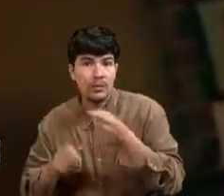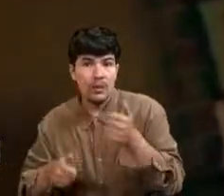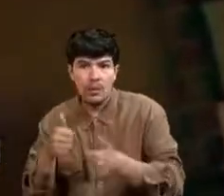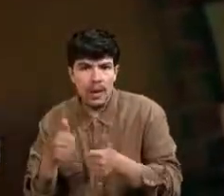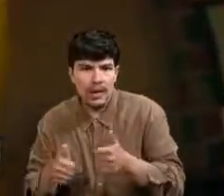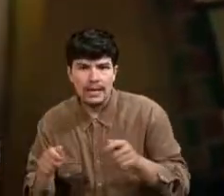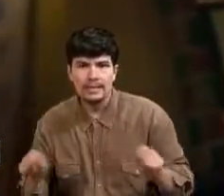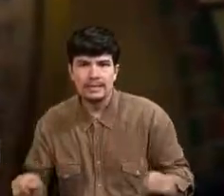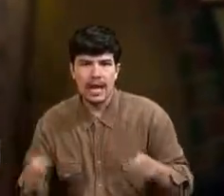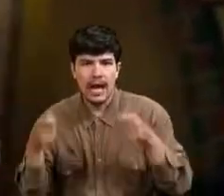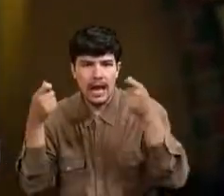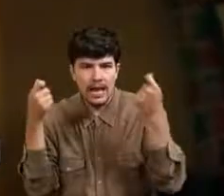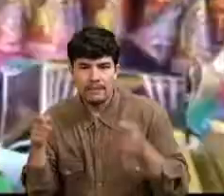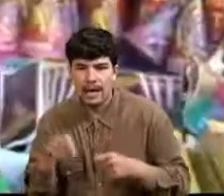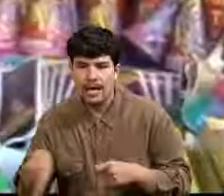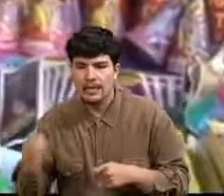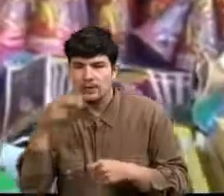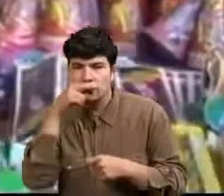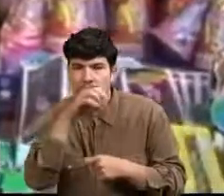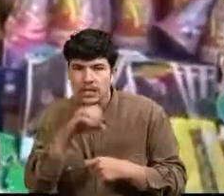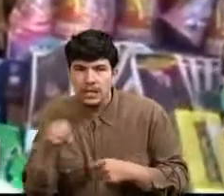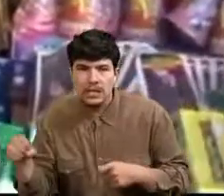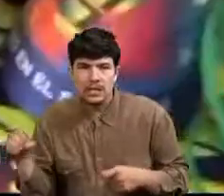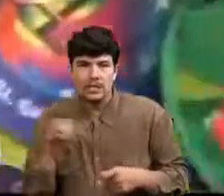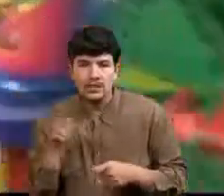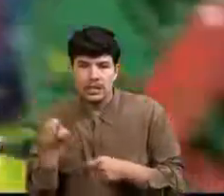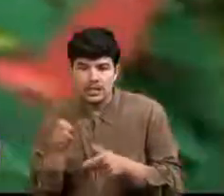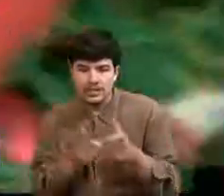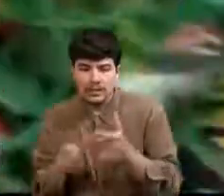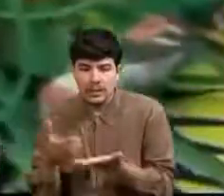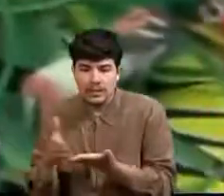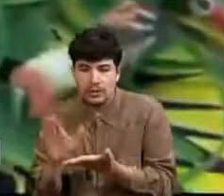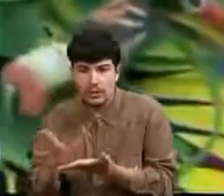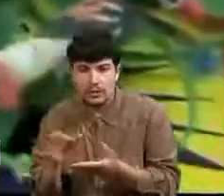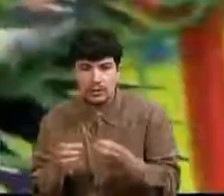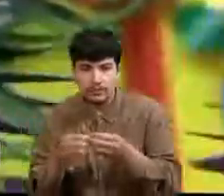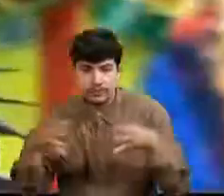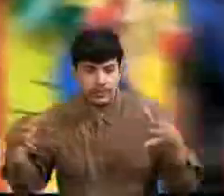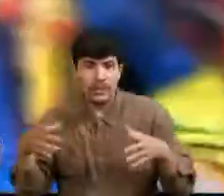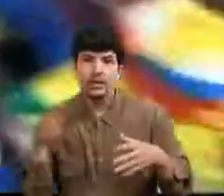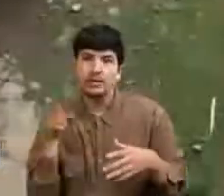salvar del agobiante dolor a los incautos compradores de pólvora.